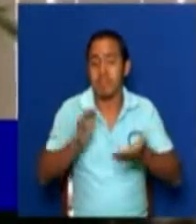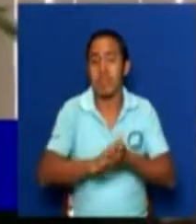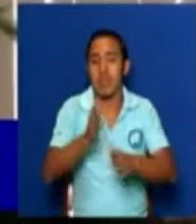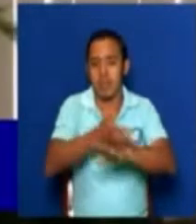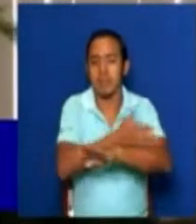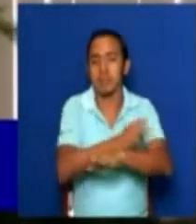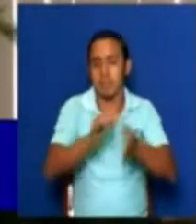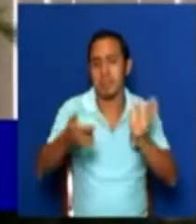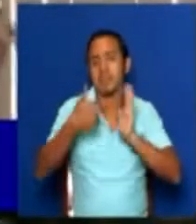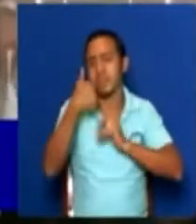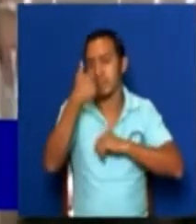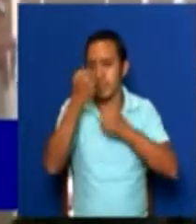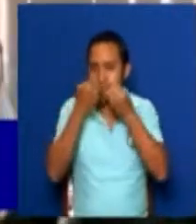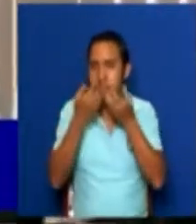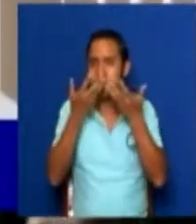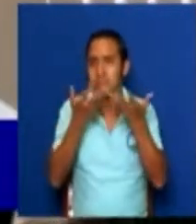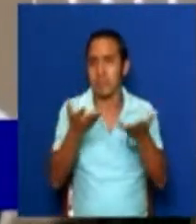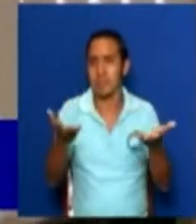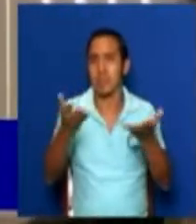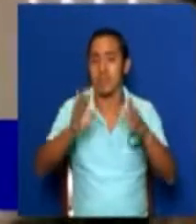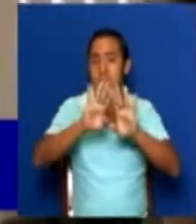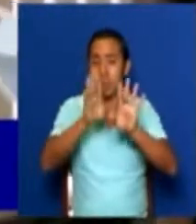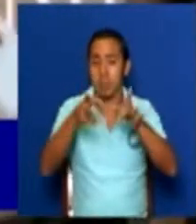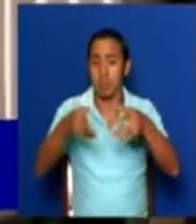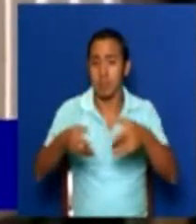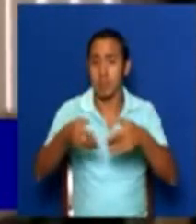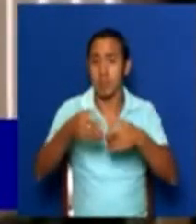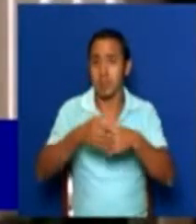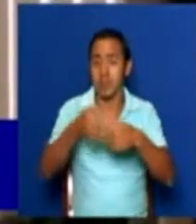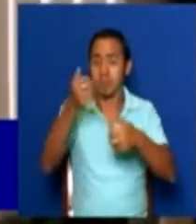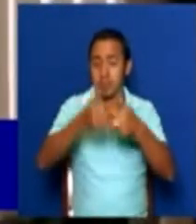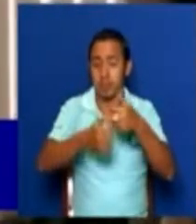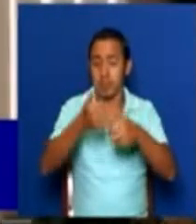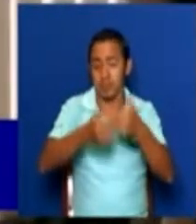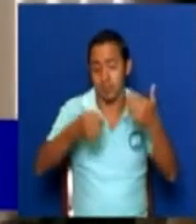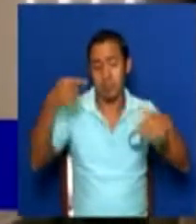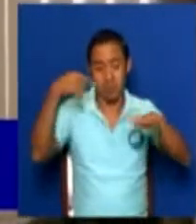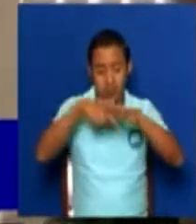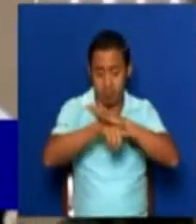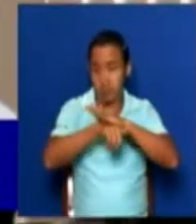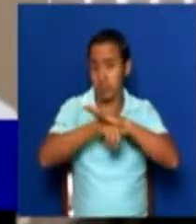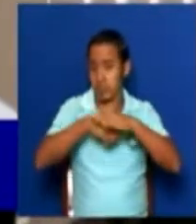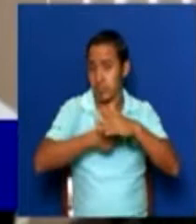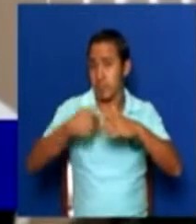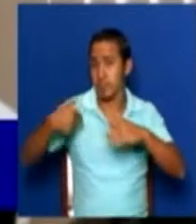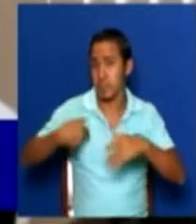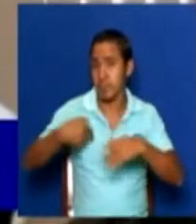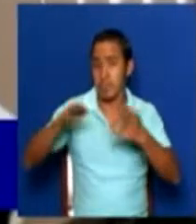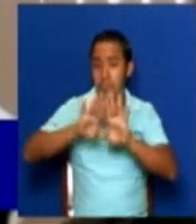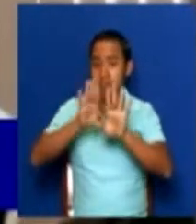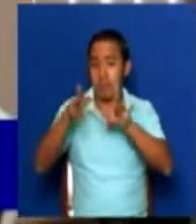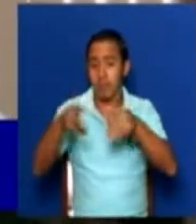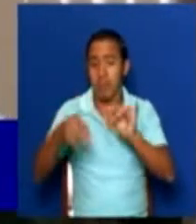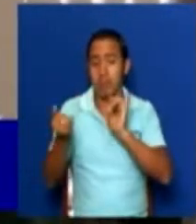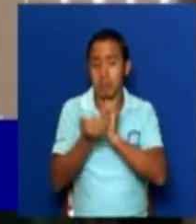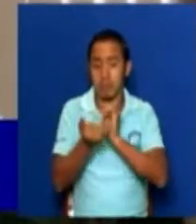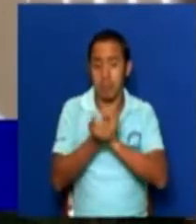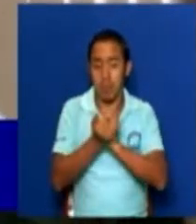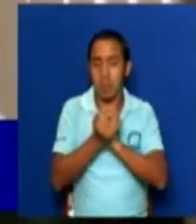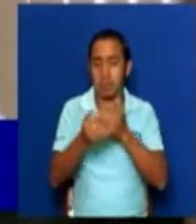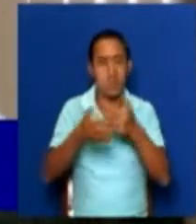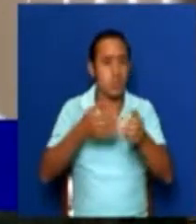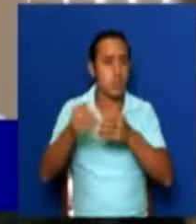aquí anteriormente, ¿verdad? Que las mujeres, este es uno de los grandes retos que tenemos realmente, las mujeres por igual